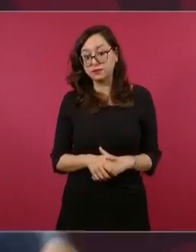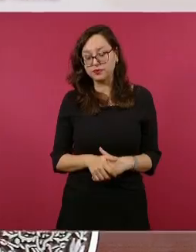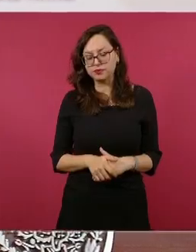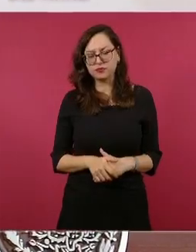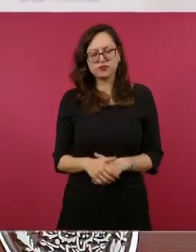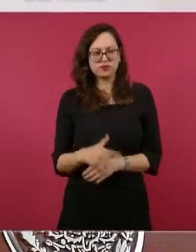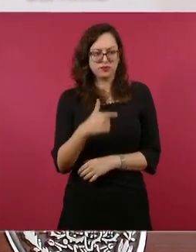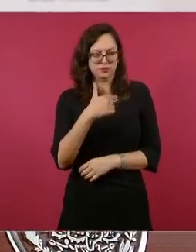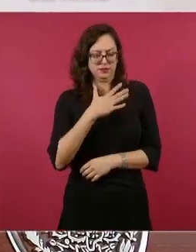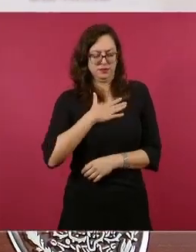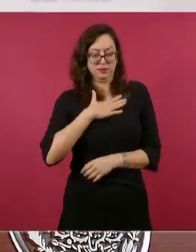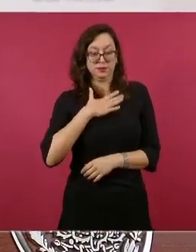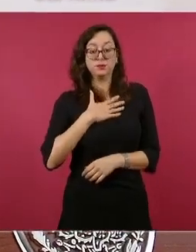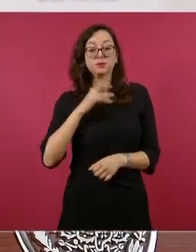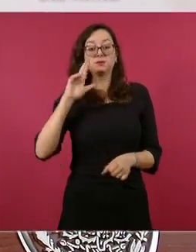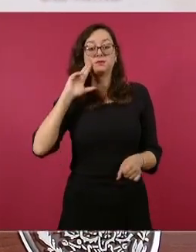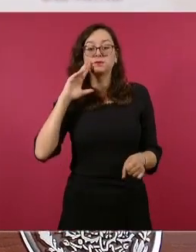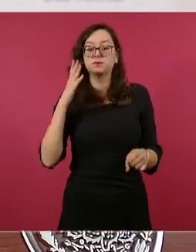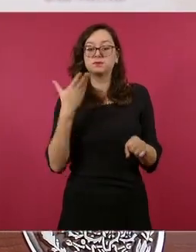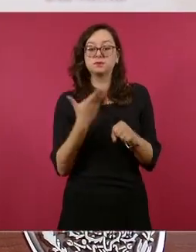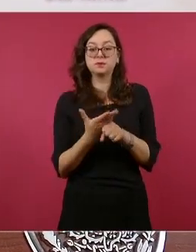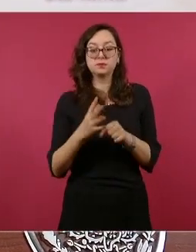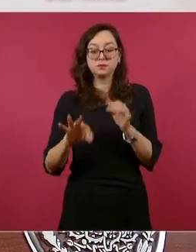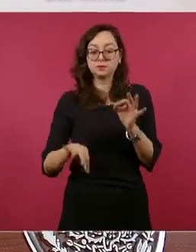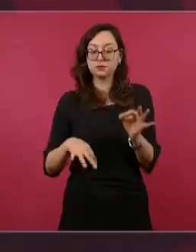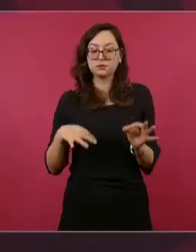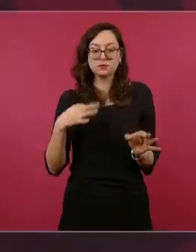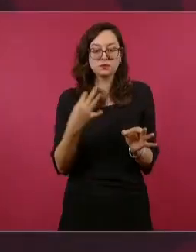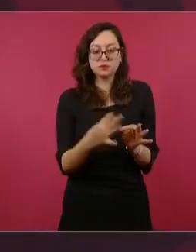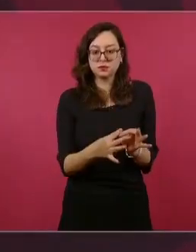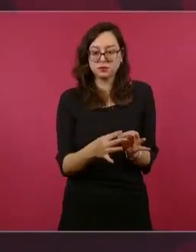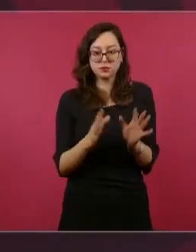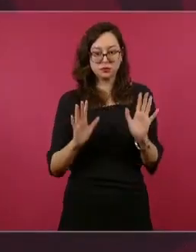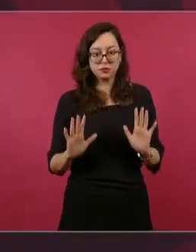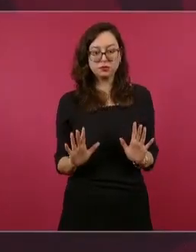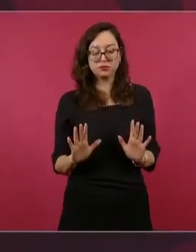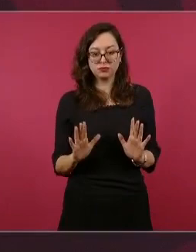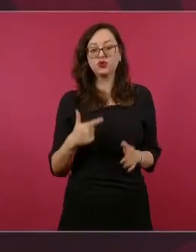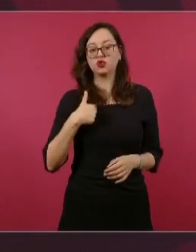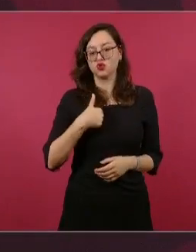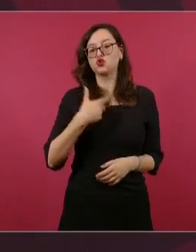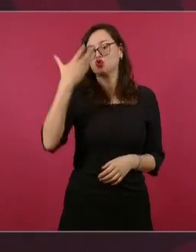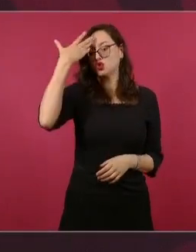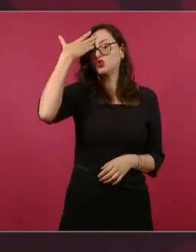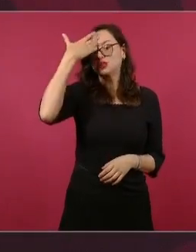estoy convencido de que hace falta